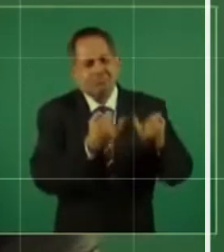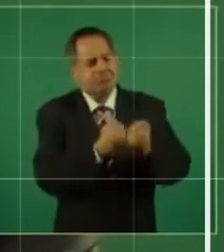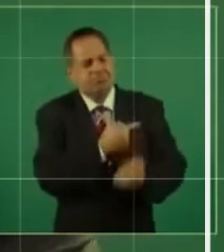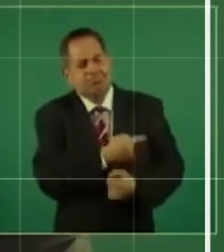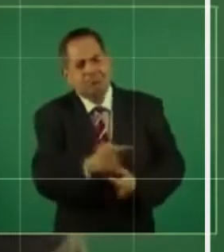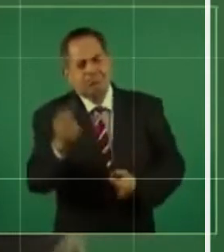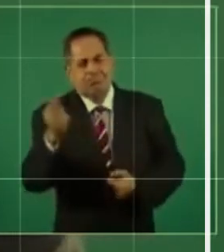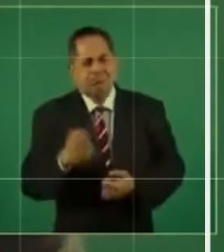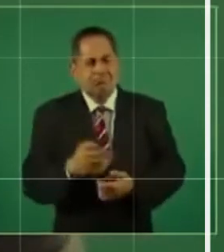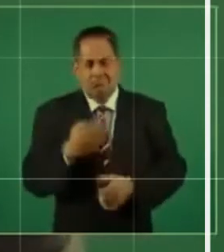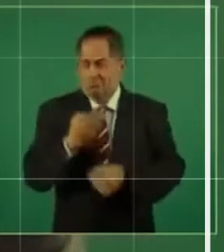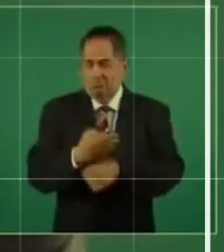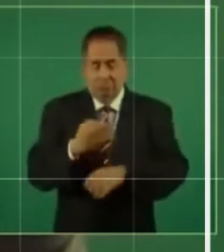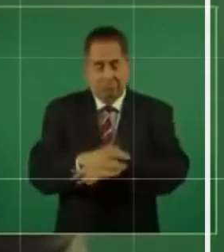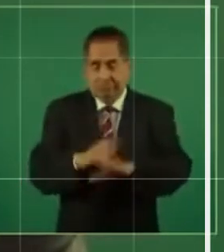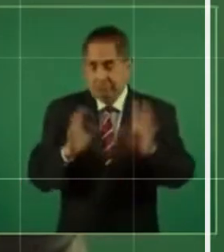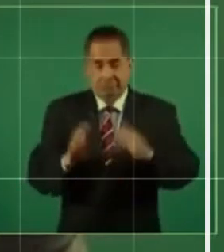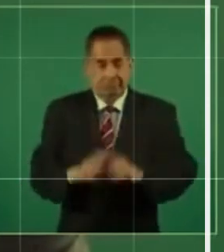queríamos